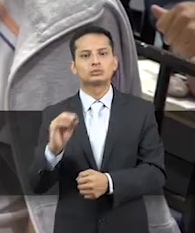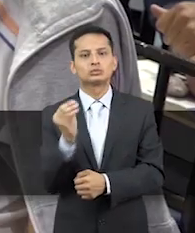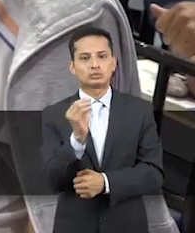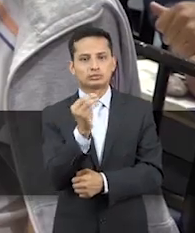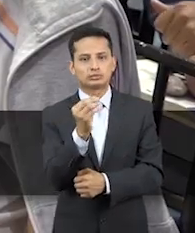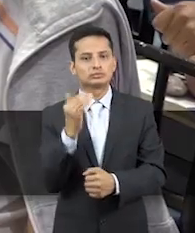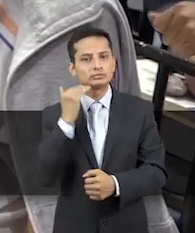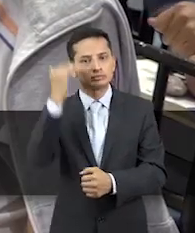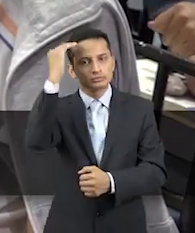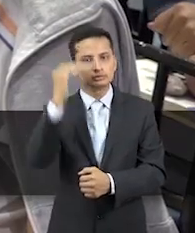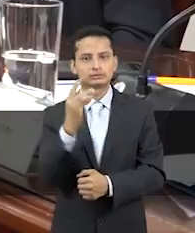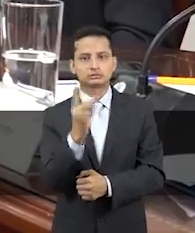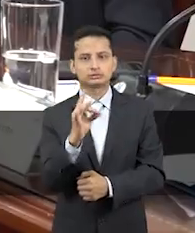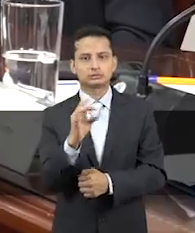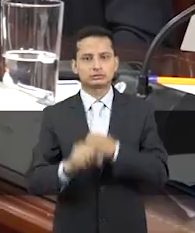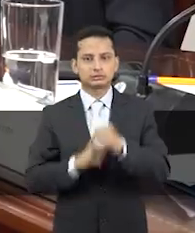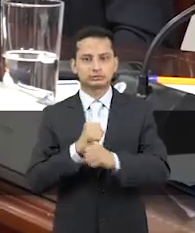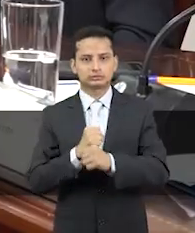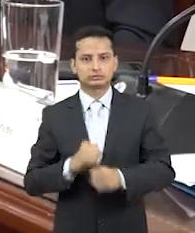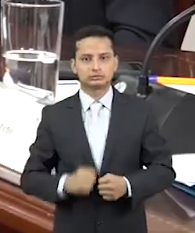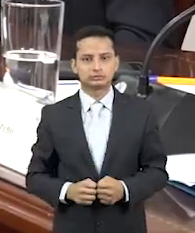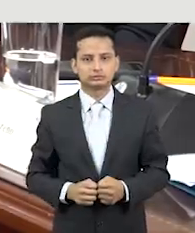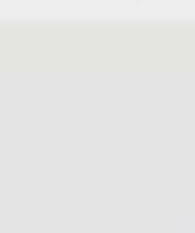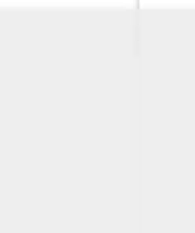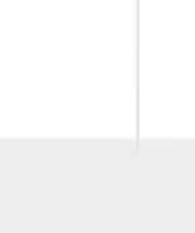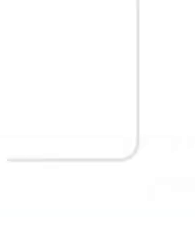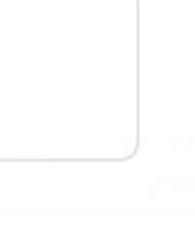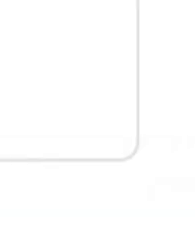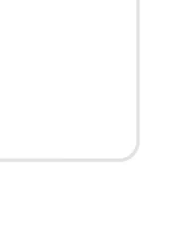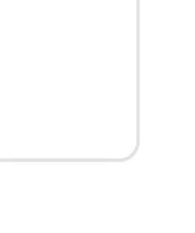por parte de los adolescentes mayores a 16 años.